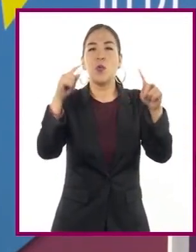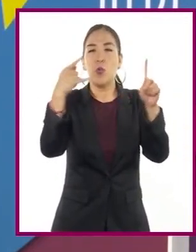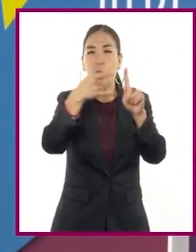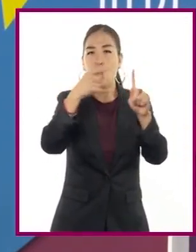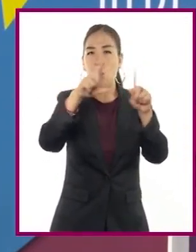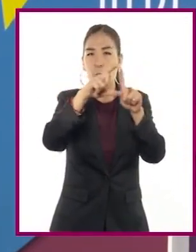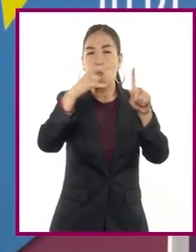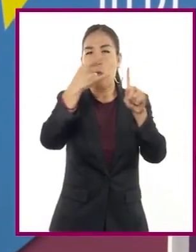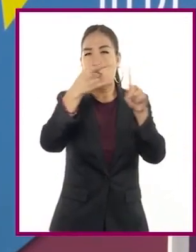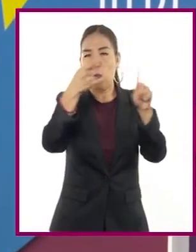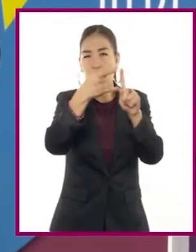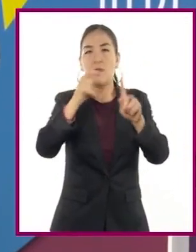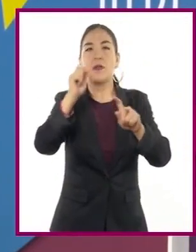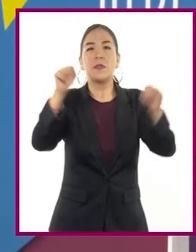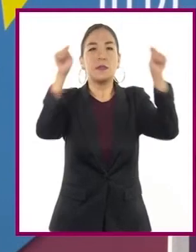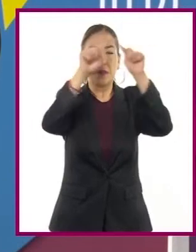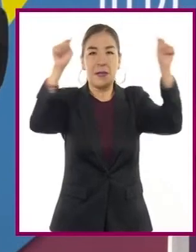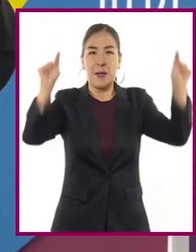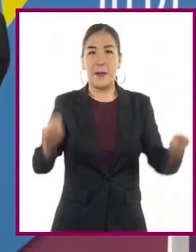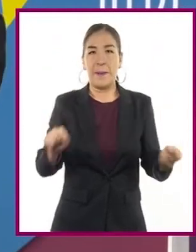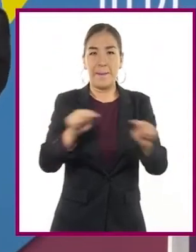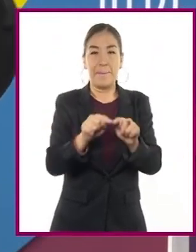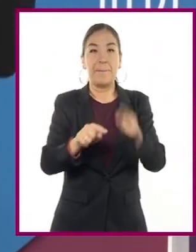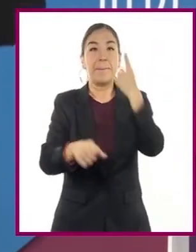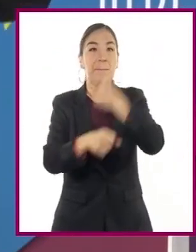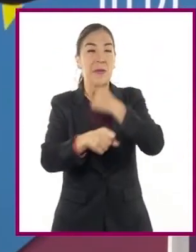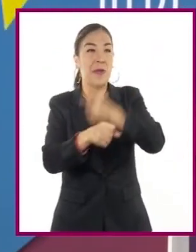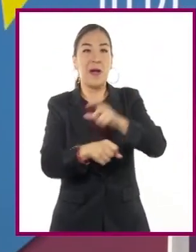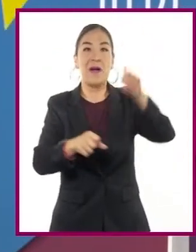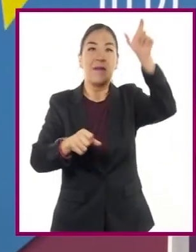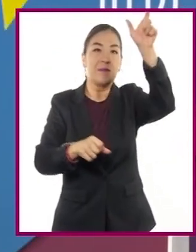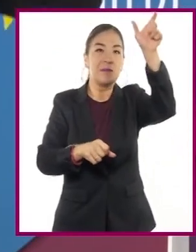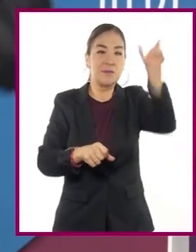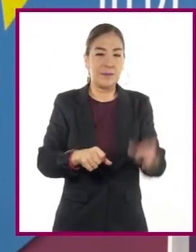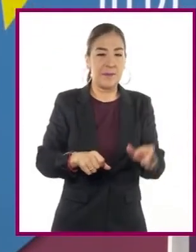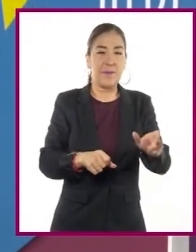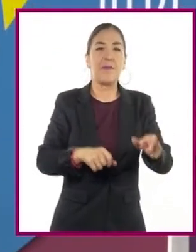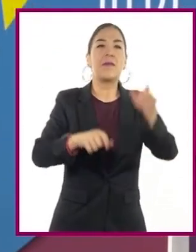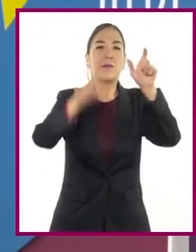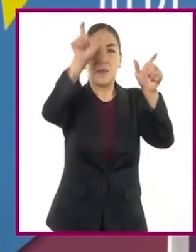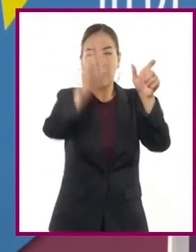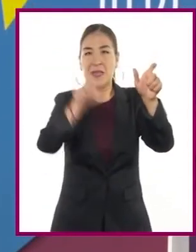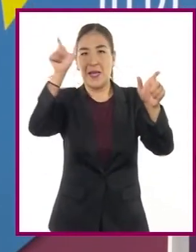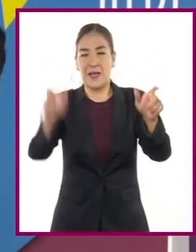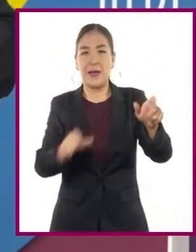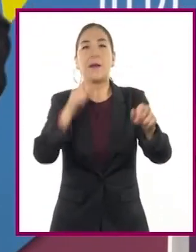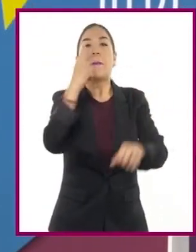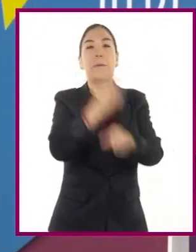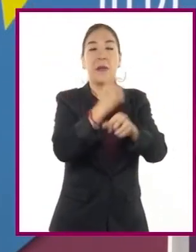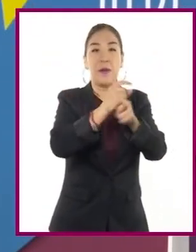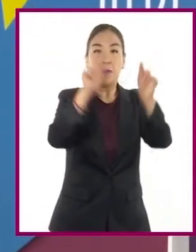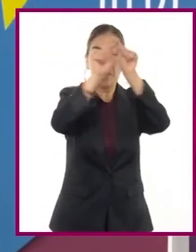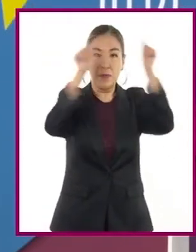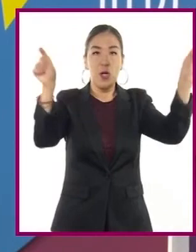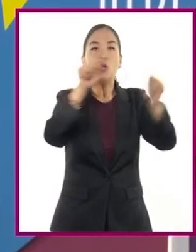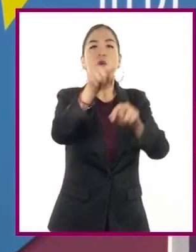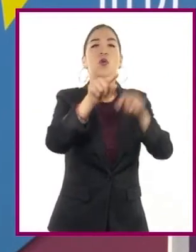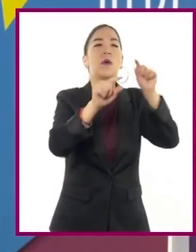filas. En la primera fila van a anotar situación. En la